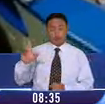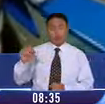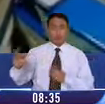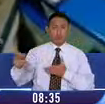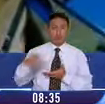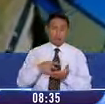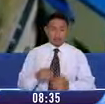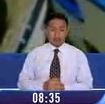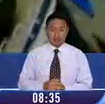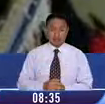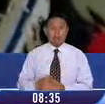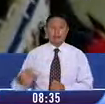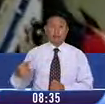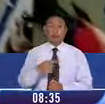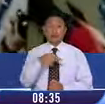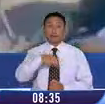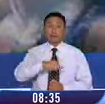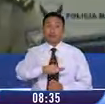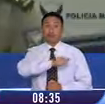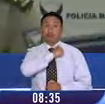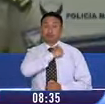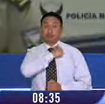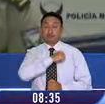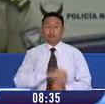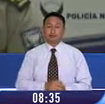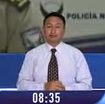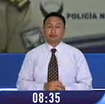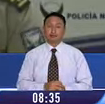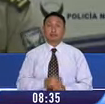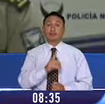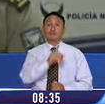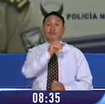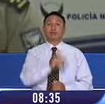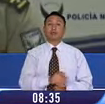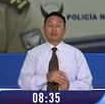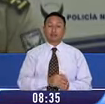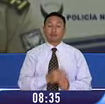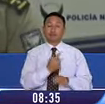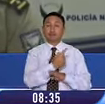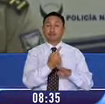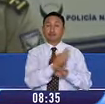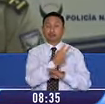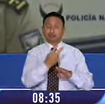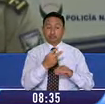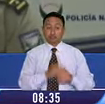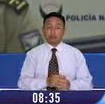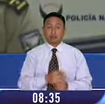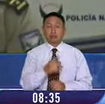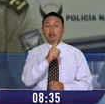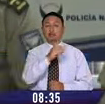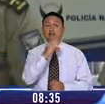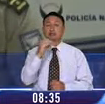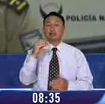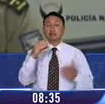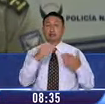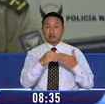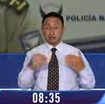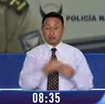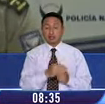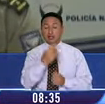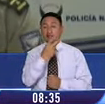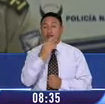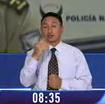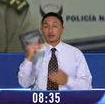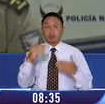ciudadanos habrían sufrido secuestro extorsivo. Incluso les secuestraban durante horas, les empezaban a pedir $100 semanales,